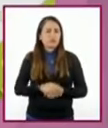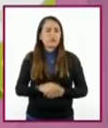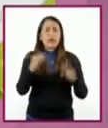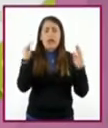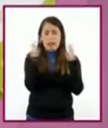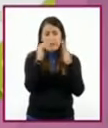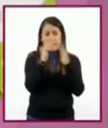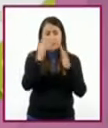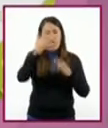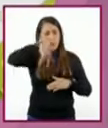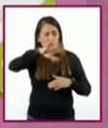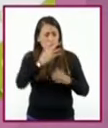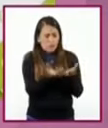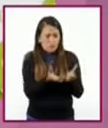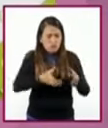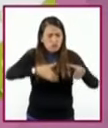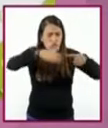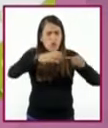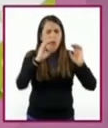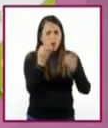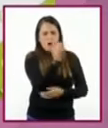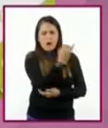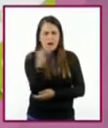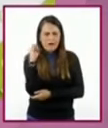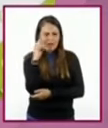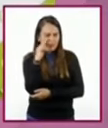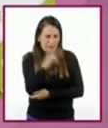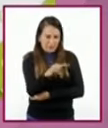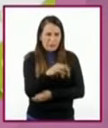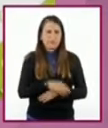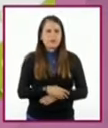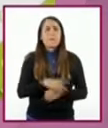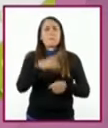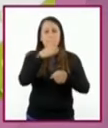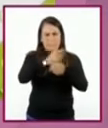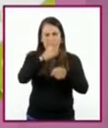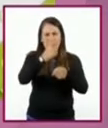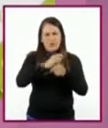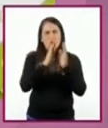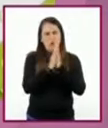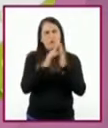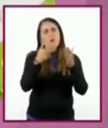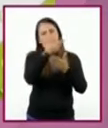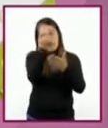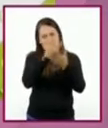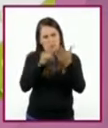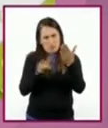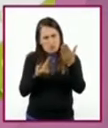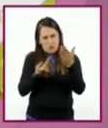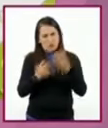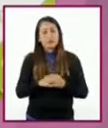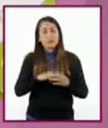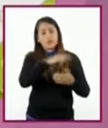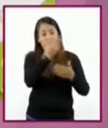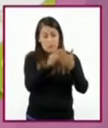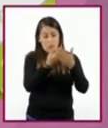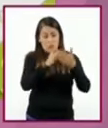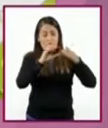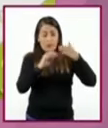busquen una maceta o una jardinera. Lo primero que les pedimos es que lo dibujen. Debajo del dibujo,